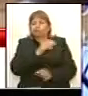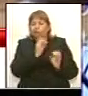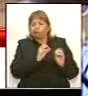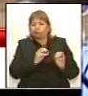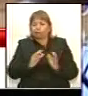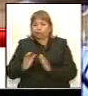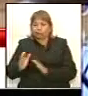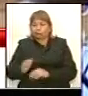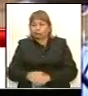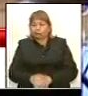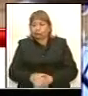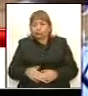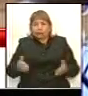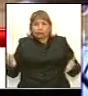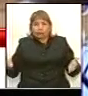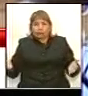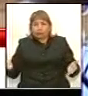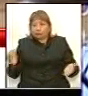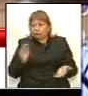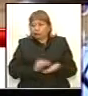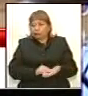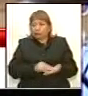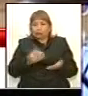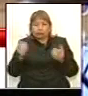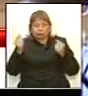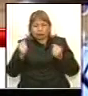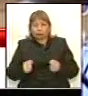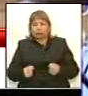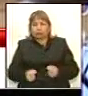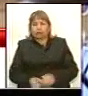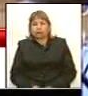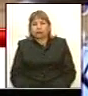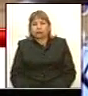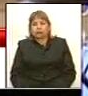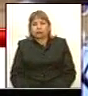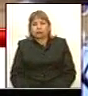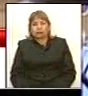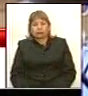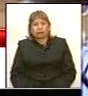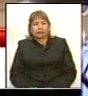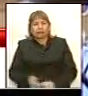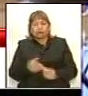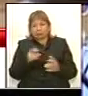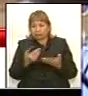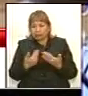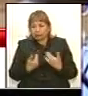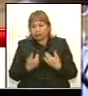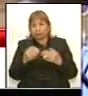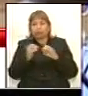bien. Lo que tuvimos más fuimos los que teníamos que tomar decisiones. Pero todo eso lo tienen que organizar.